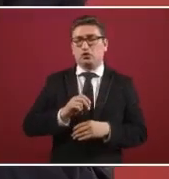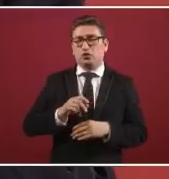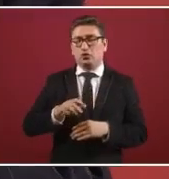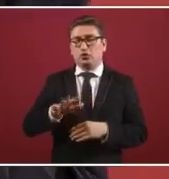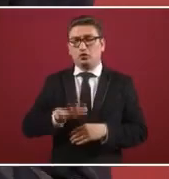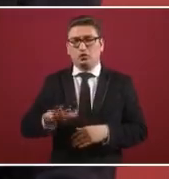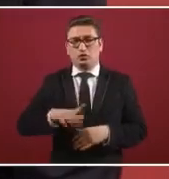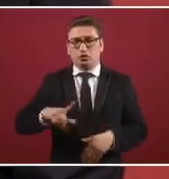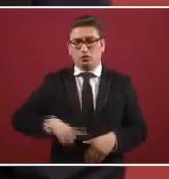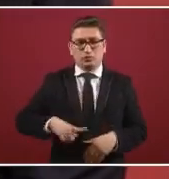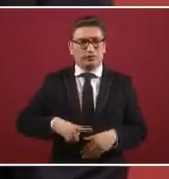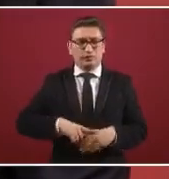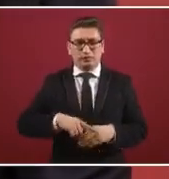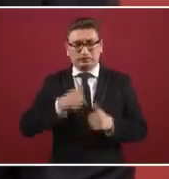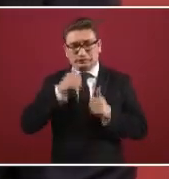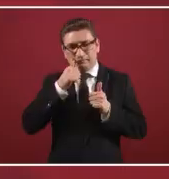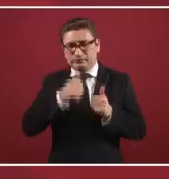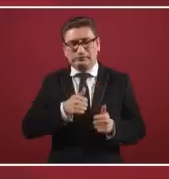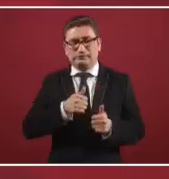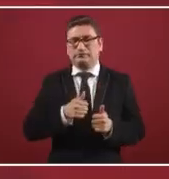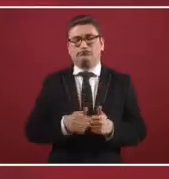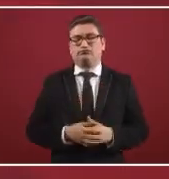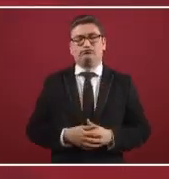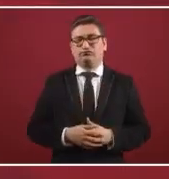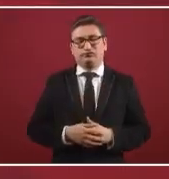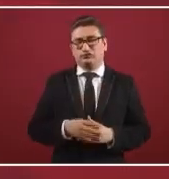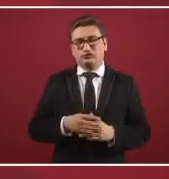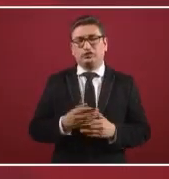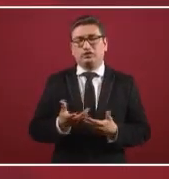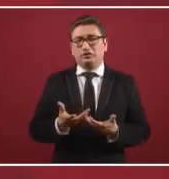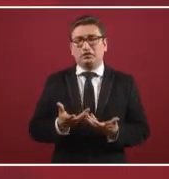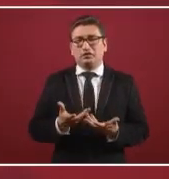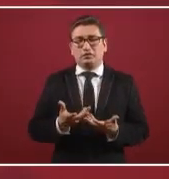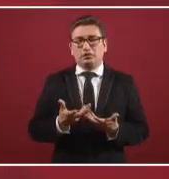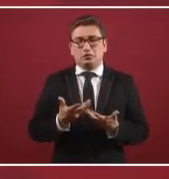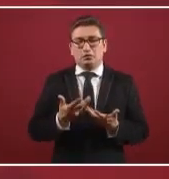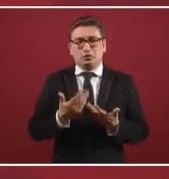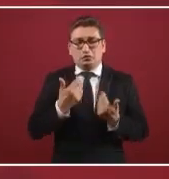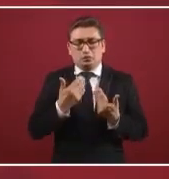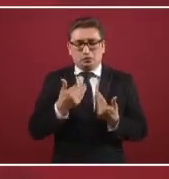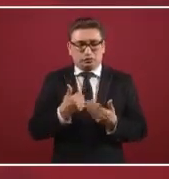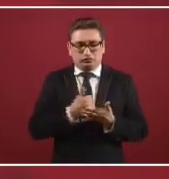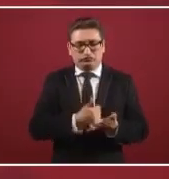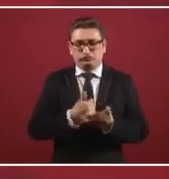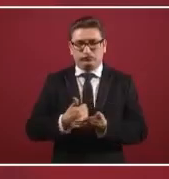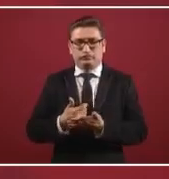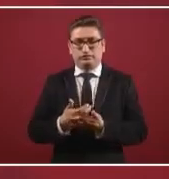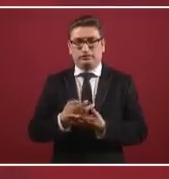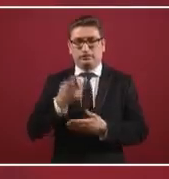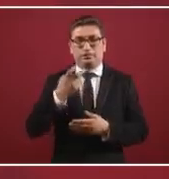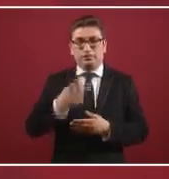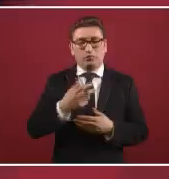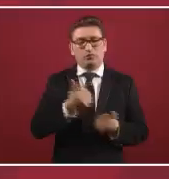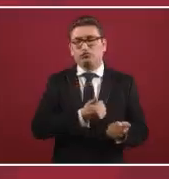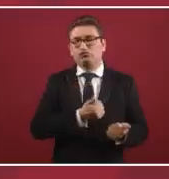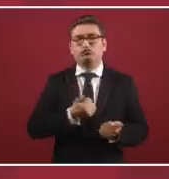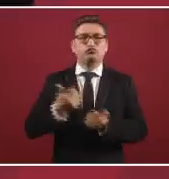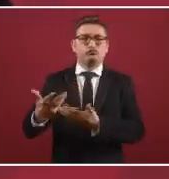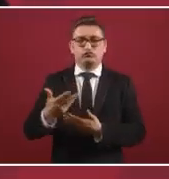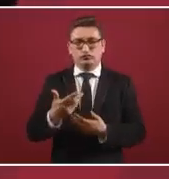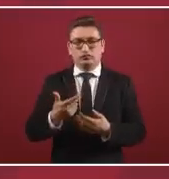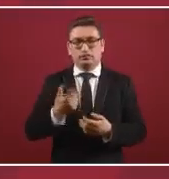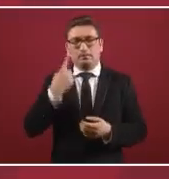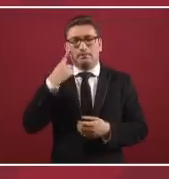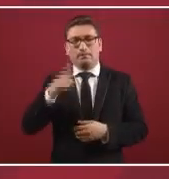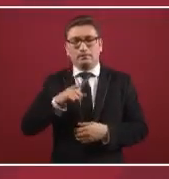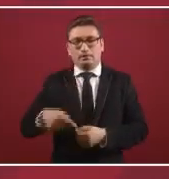para atender este tipo de enfermedades. Entonces, los traslados para las